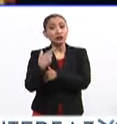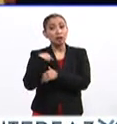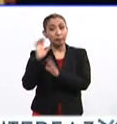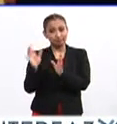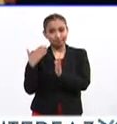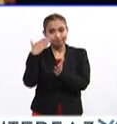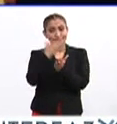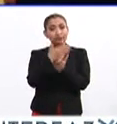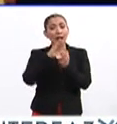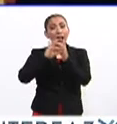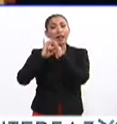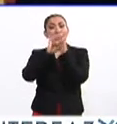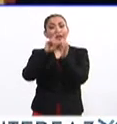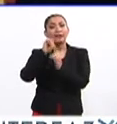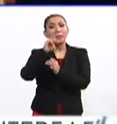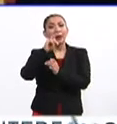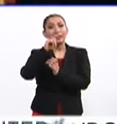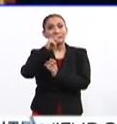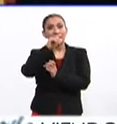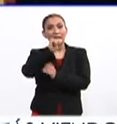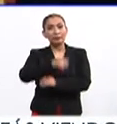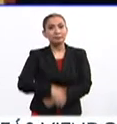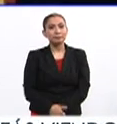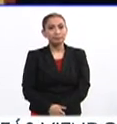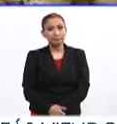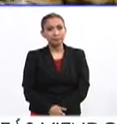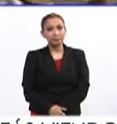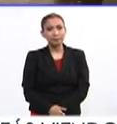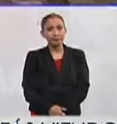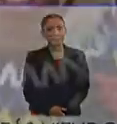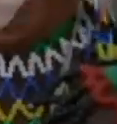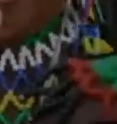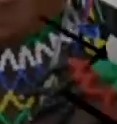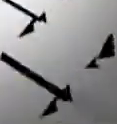las potencias que forman la alianza tripartita.